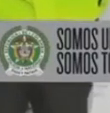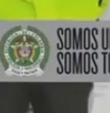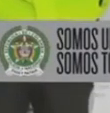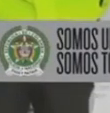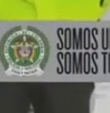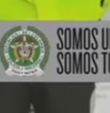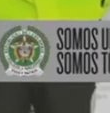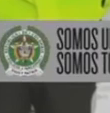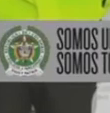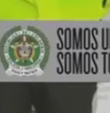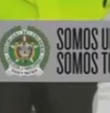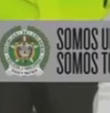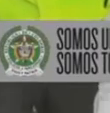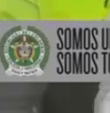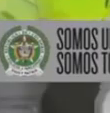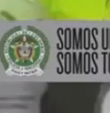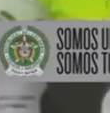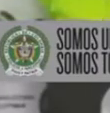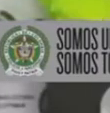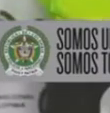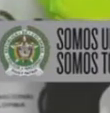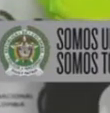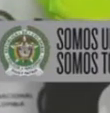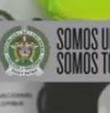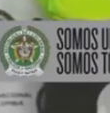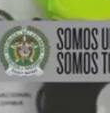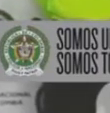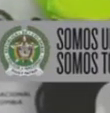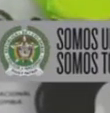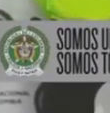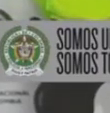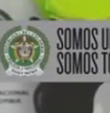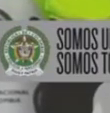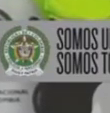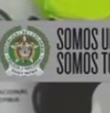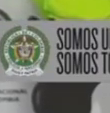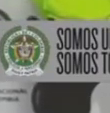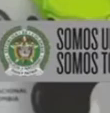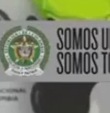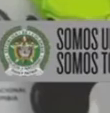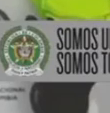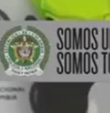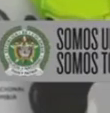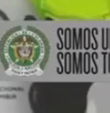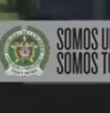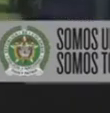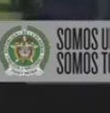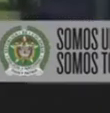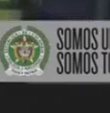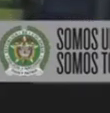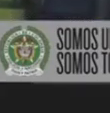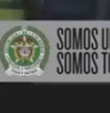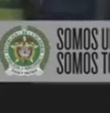lamentables que tienen que ver con temas de intolerancia, de riña, de violencia familiar, donde han perdido la vida algunas personas, y un